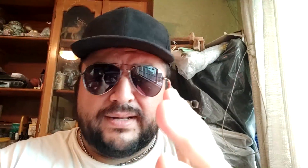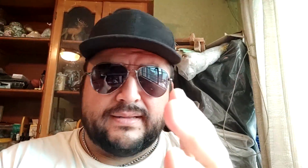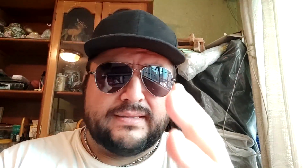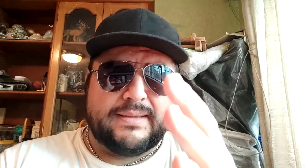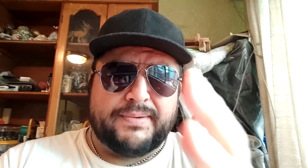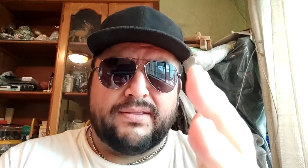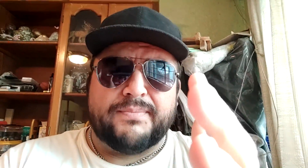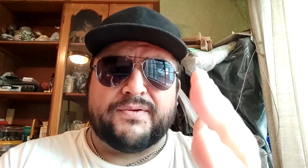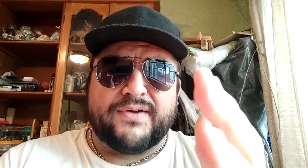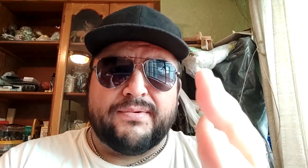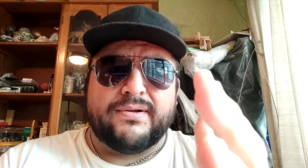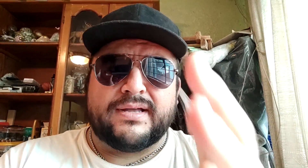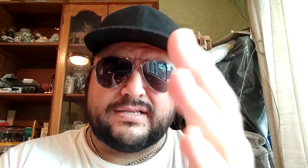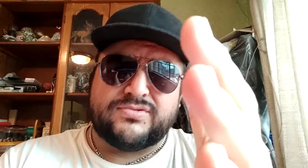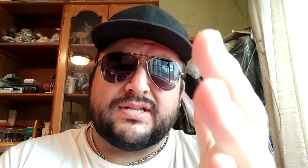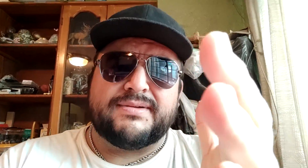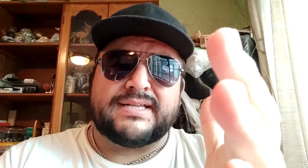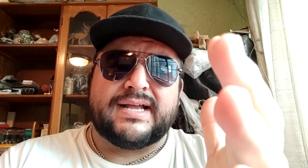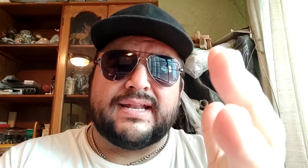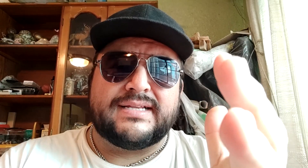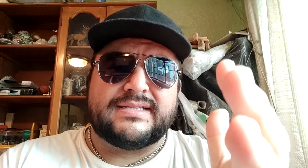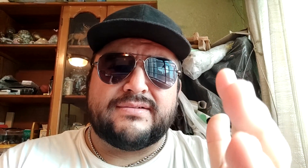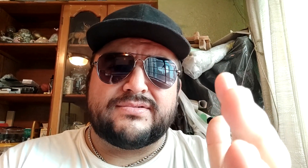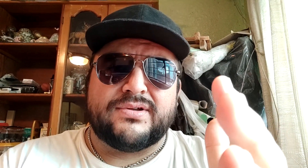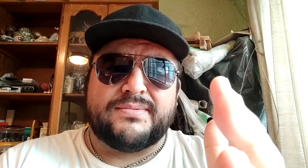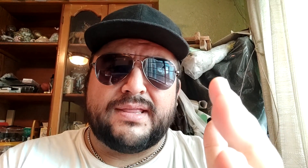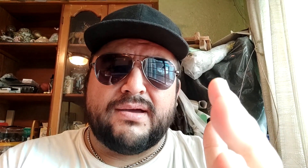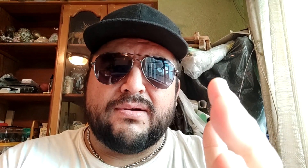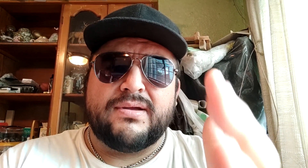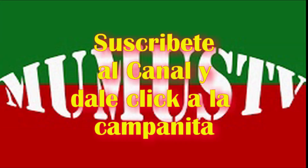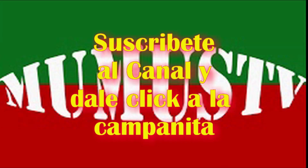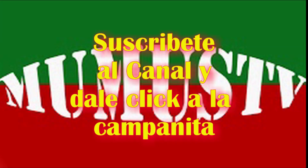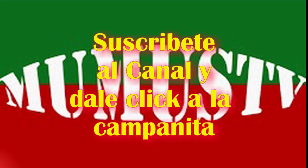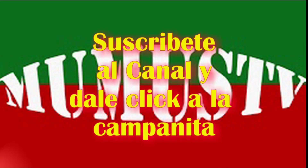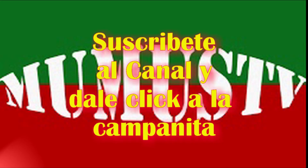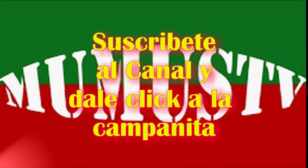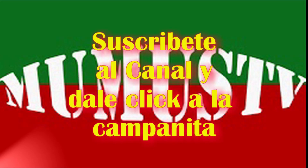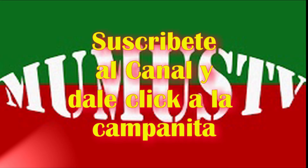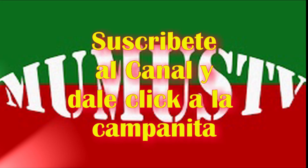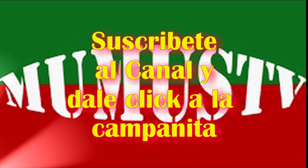hasta aquí el resumen. Te pido por favor que te suscribas al canal si te gustó el video.